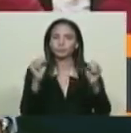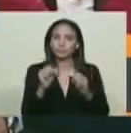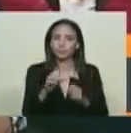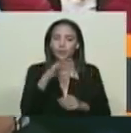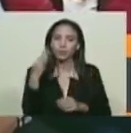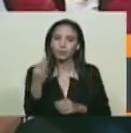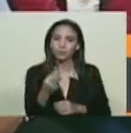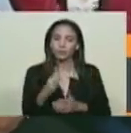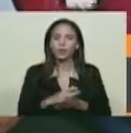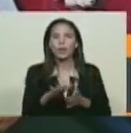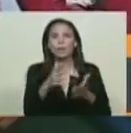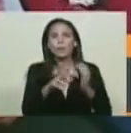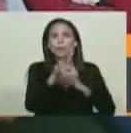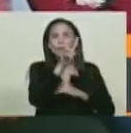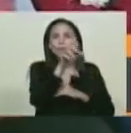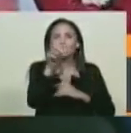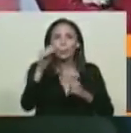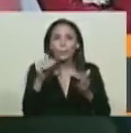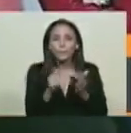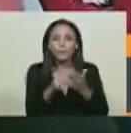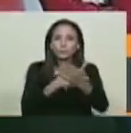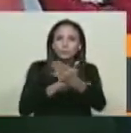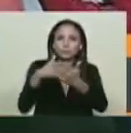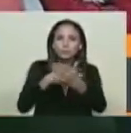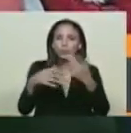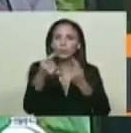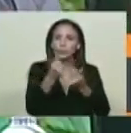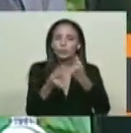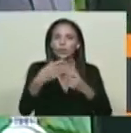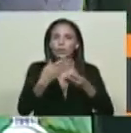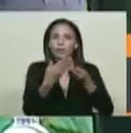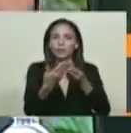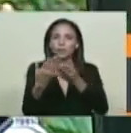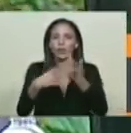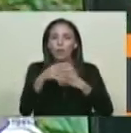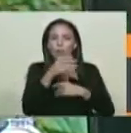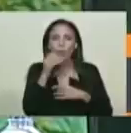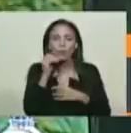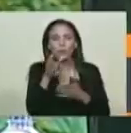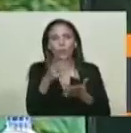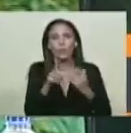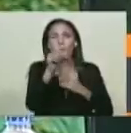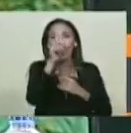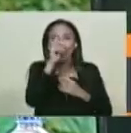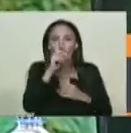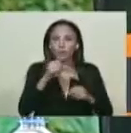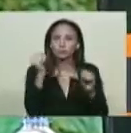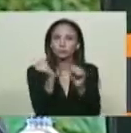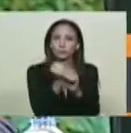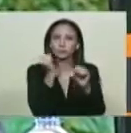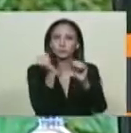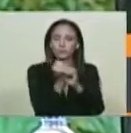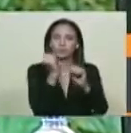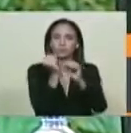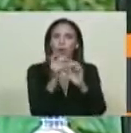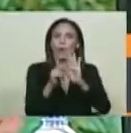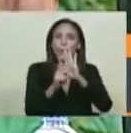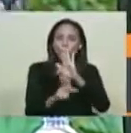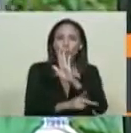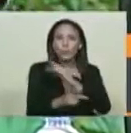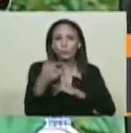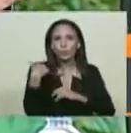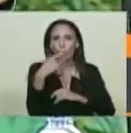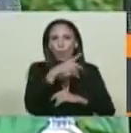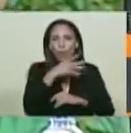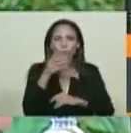de 21.000 millones de bolívares, presidente, han sido entregados a la juventud en apenas un año de este programa Soy Joven Productivo.